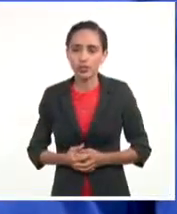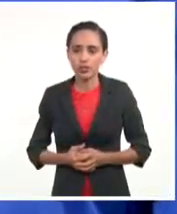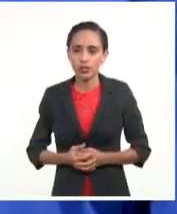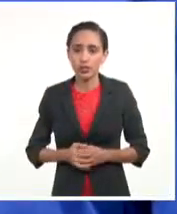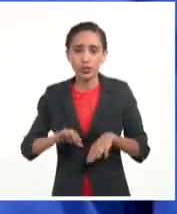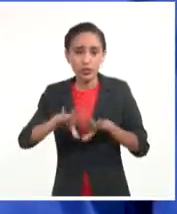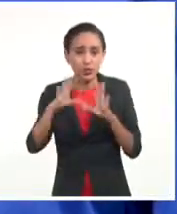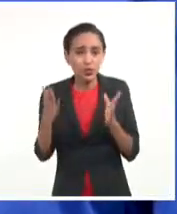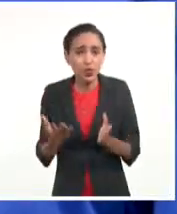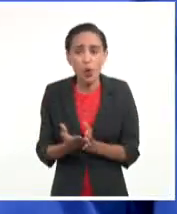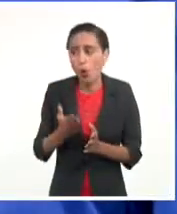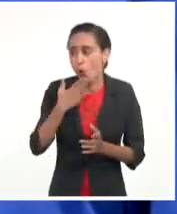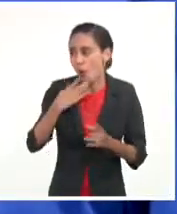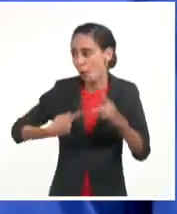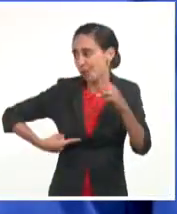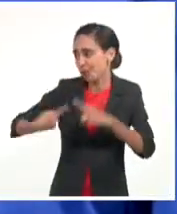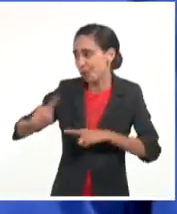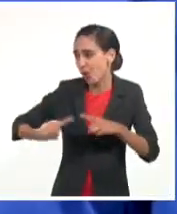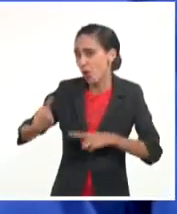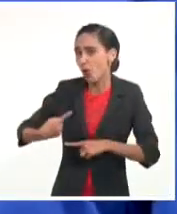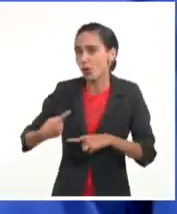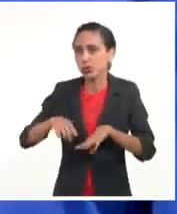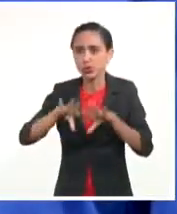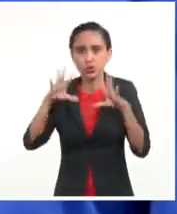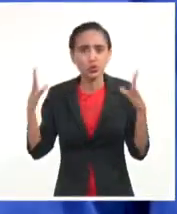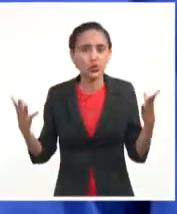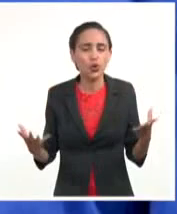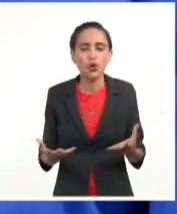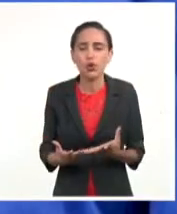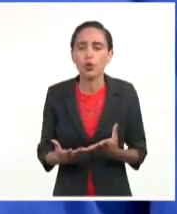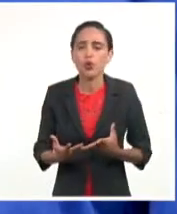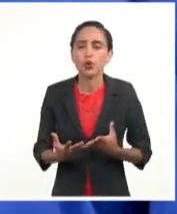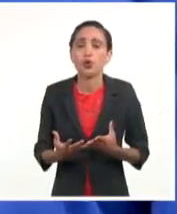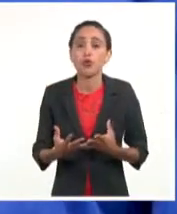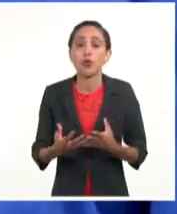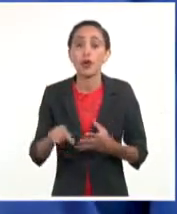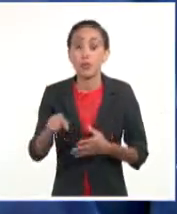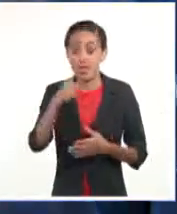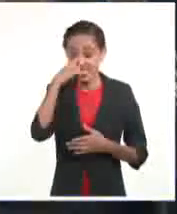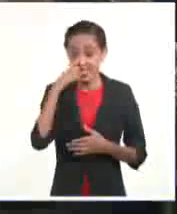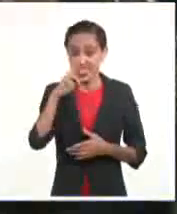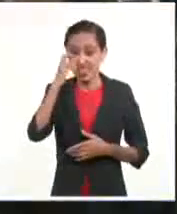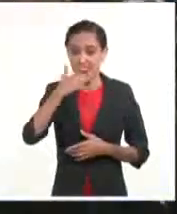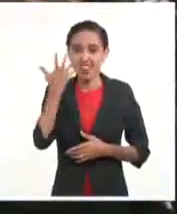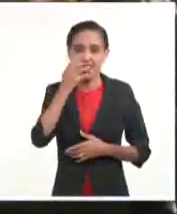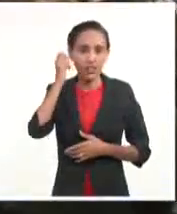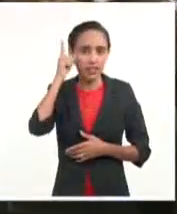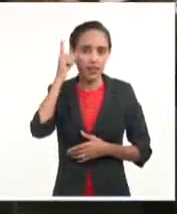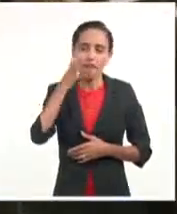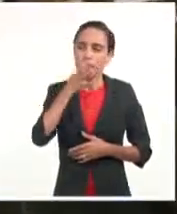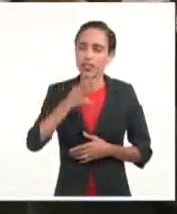ofensiva, la contraofensiva, la reofensiva y cuantas cosas hubo en la Sierra Maestra la dirigió Fidel.